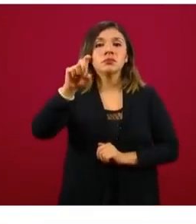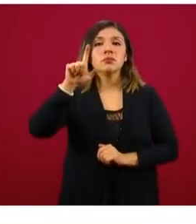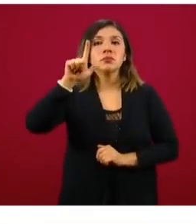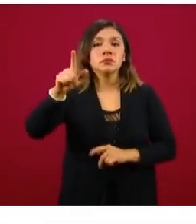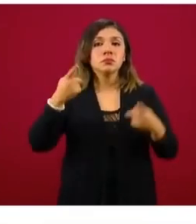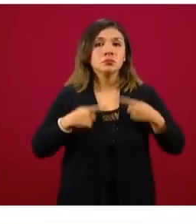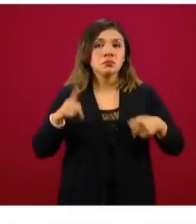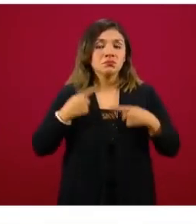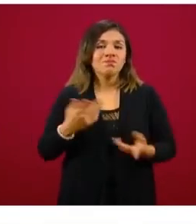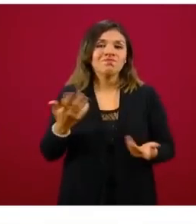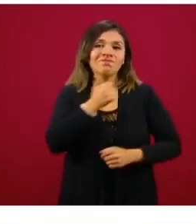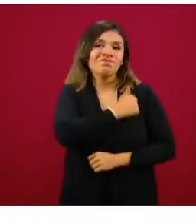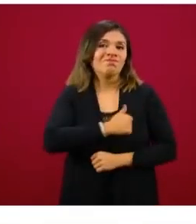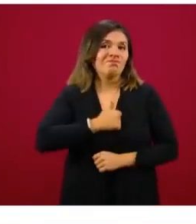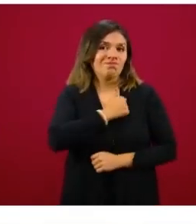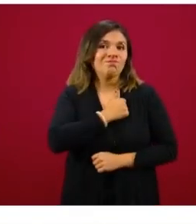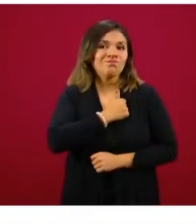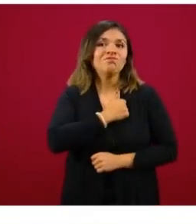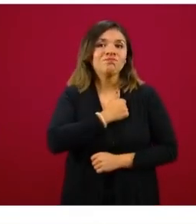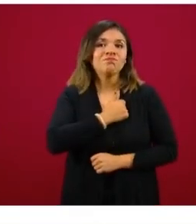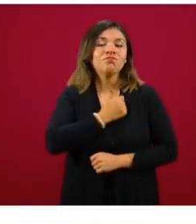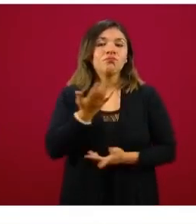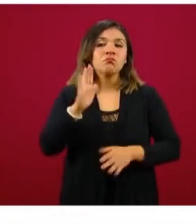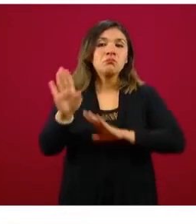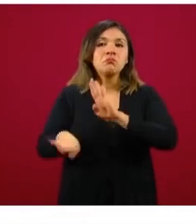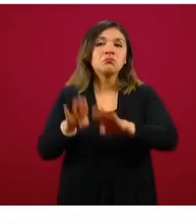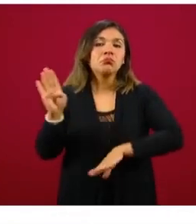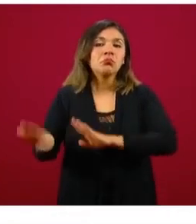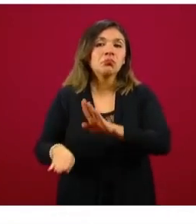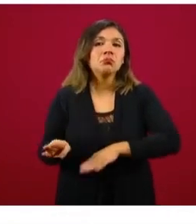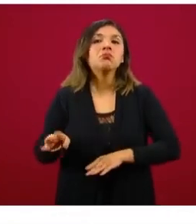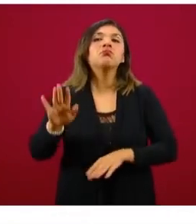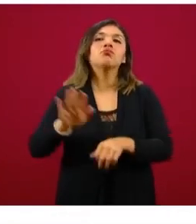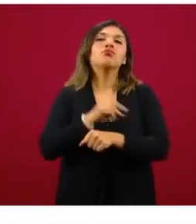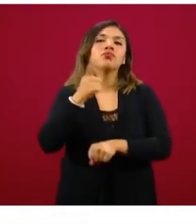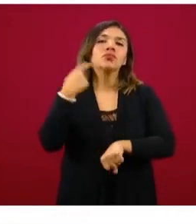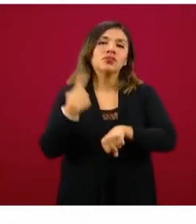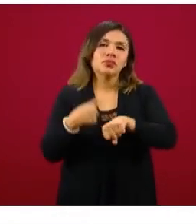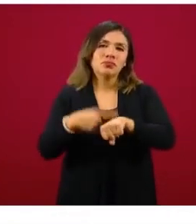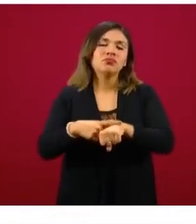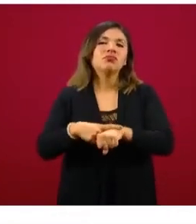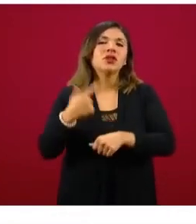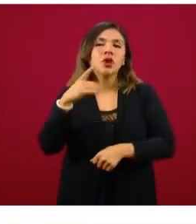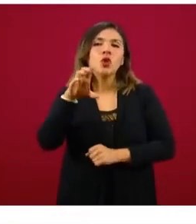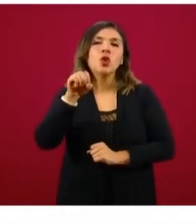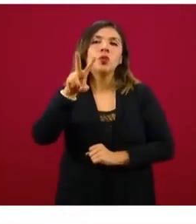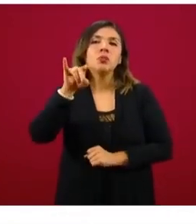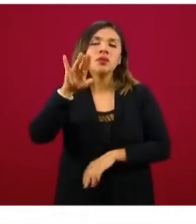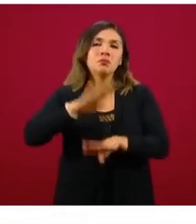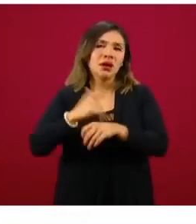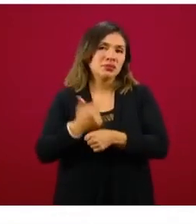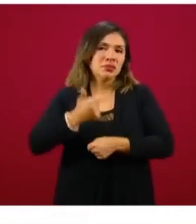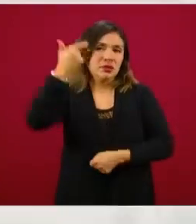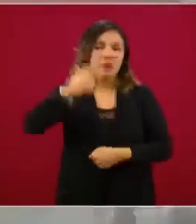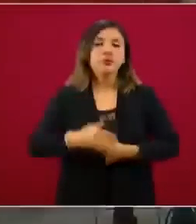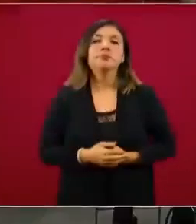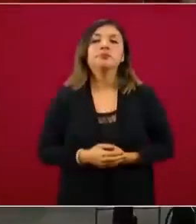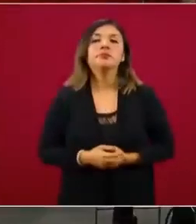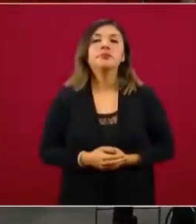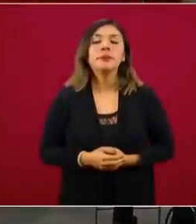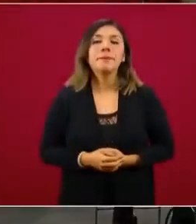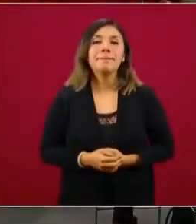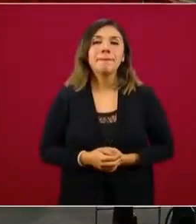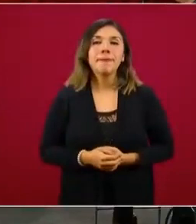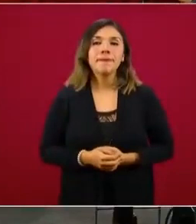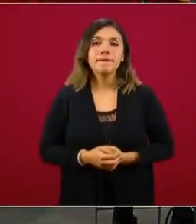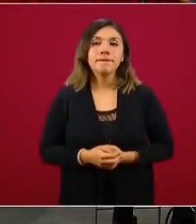10.637 las personas que lamentablemente hasta el momento han perdido la vida a consecuencia de las complicaciones de COVID-19. Veamos la